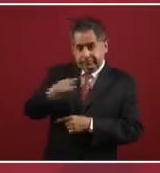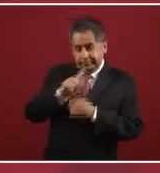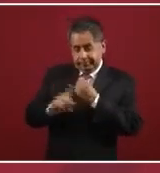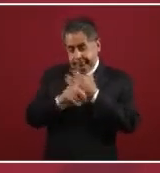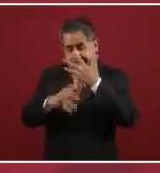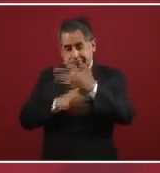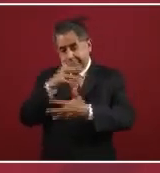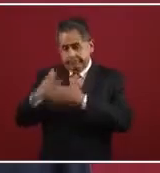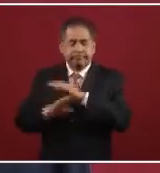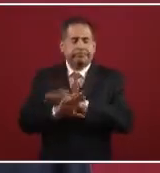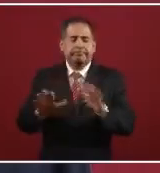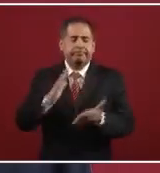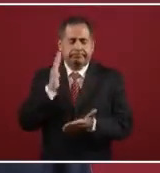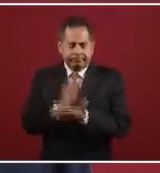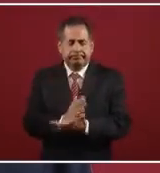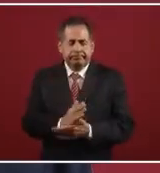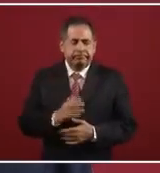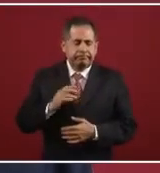violentos,